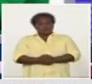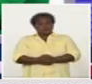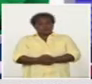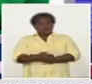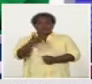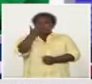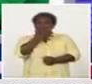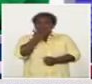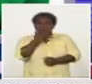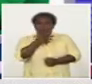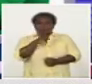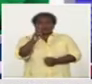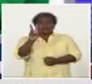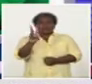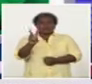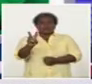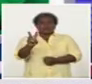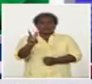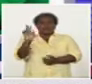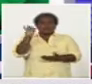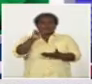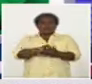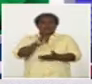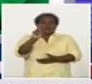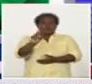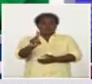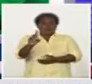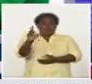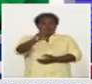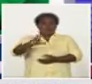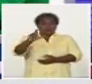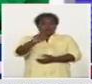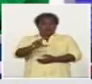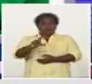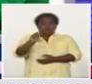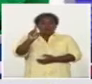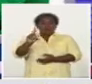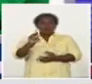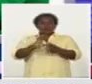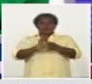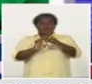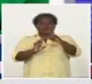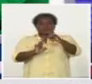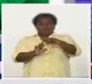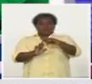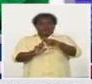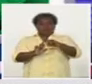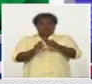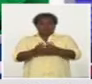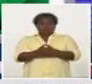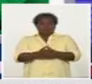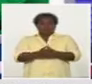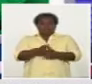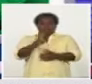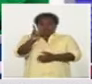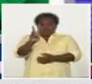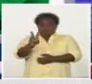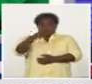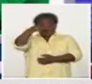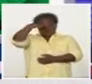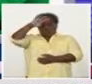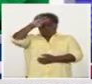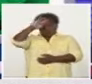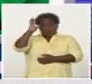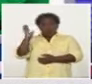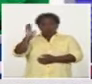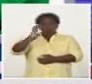2 casos importados, 1 de Caimanera y 1 de Guantánamo. Los 2 viajeros cubanos